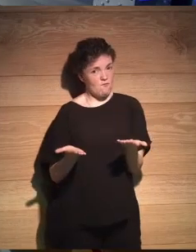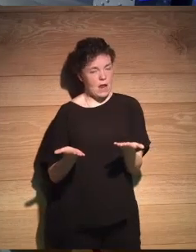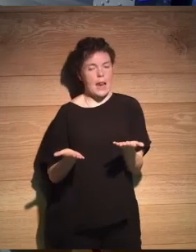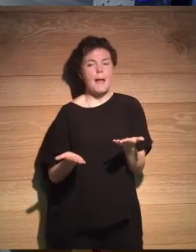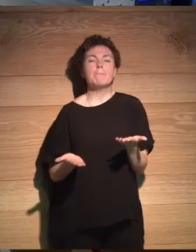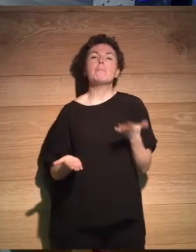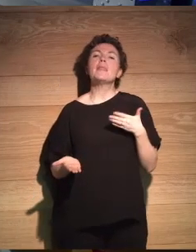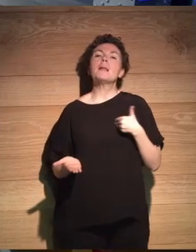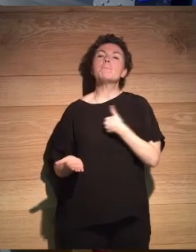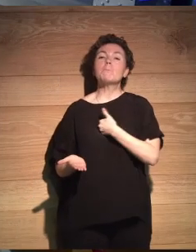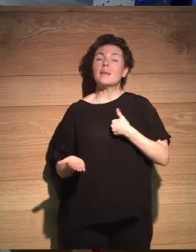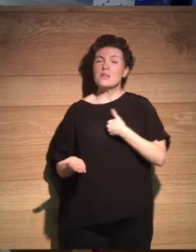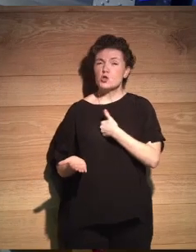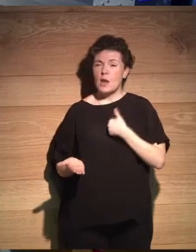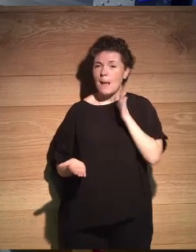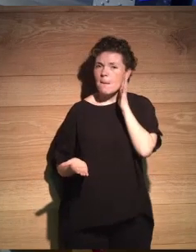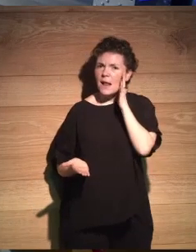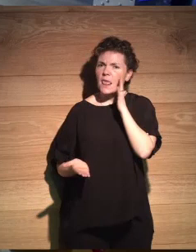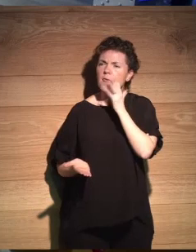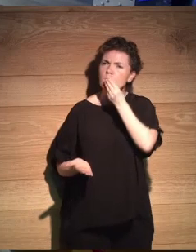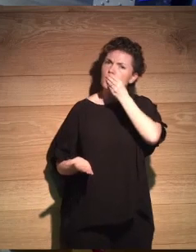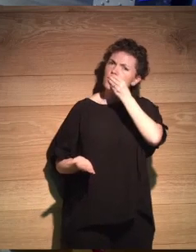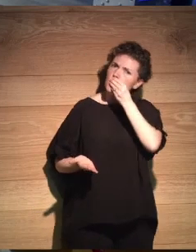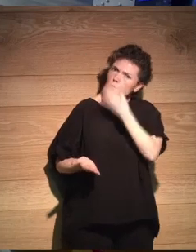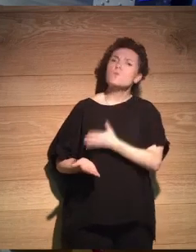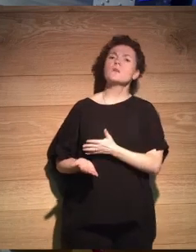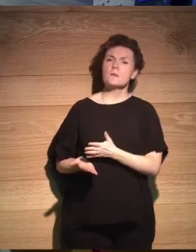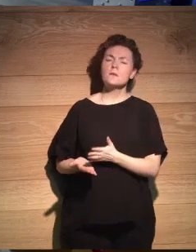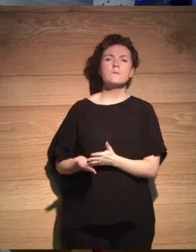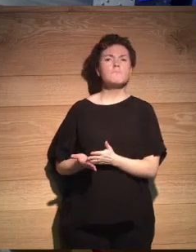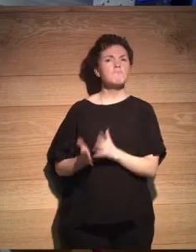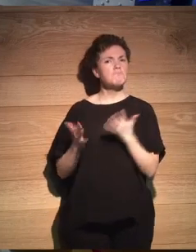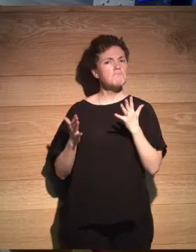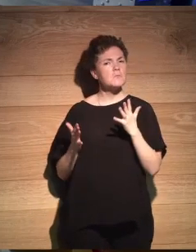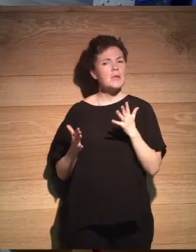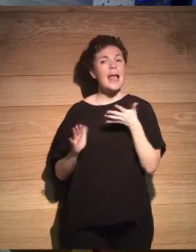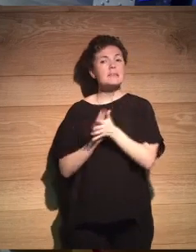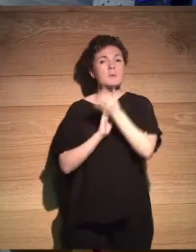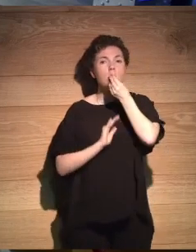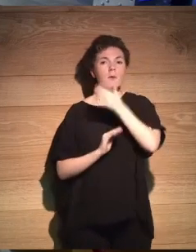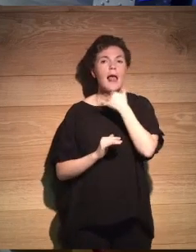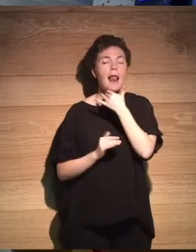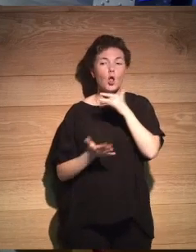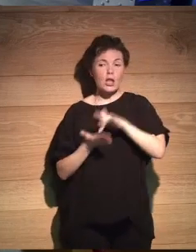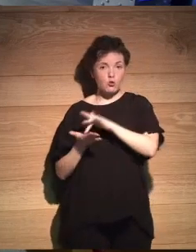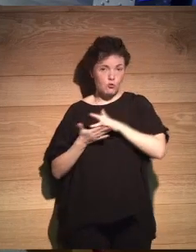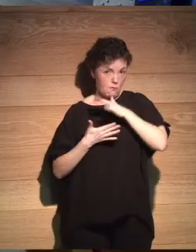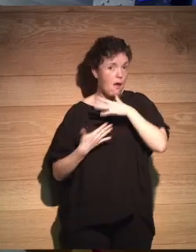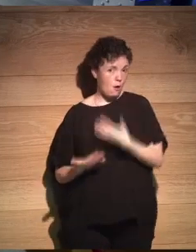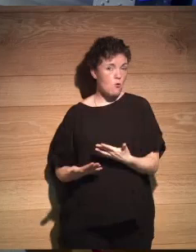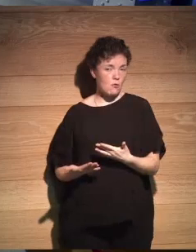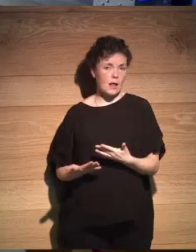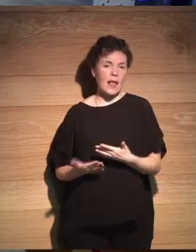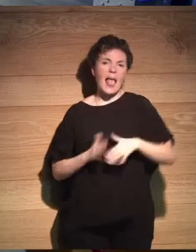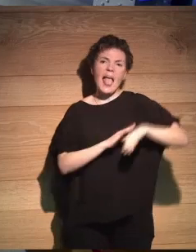del personaje, que el personaje me parece admirable y que además, bueno, pues cuenta muy bien algo que estamos sufriendo ahora, ¿no?